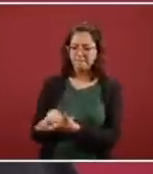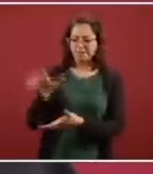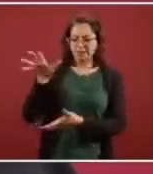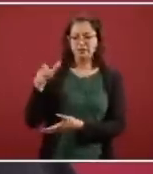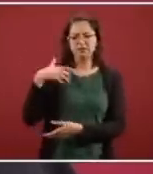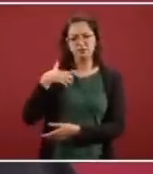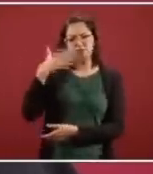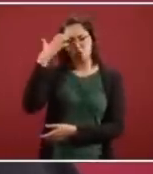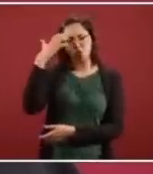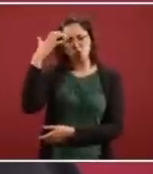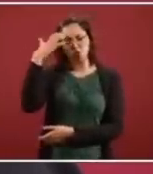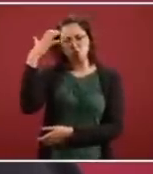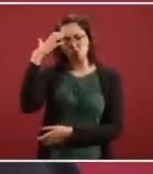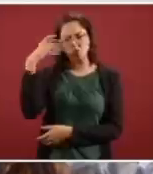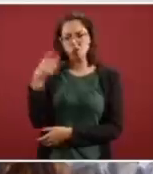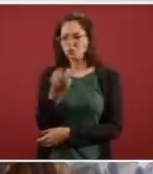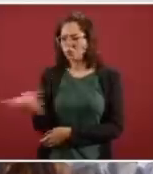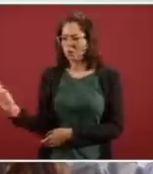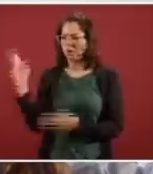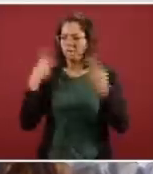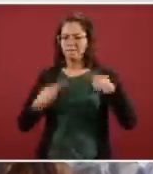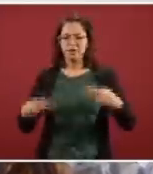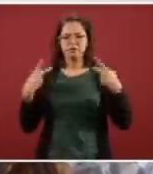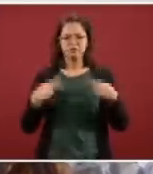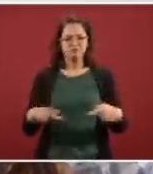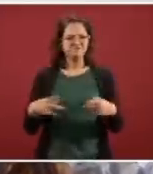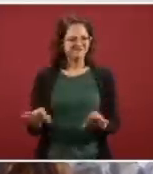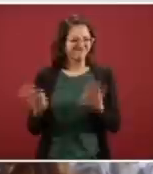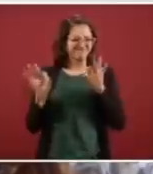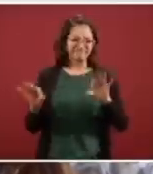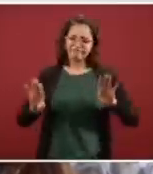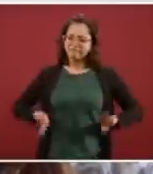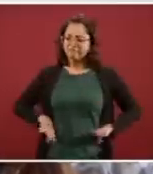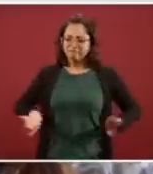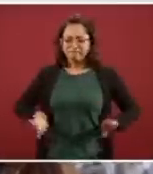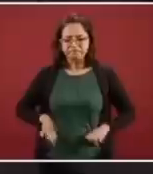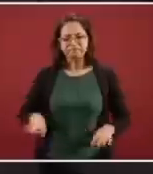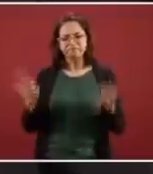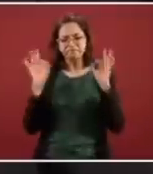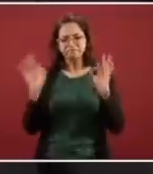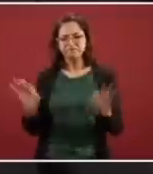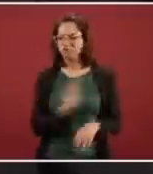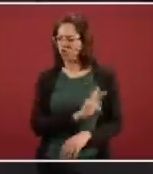Emiliano Zapata, y es gente de primera,